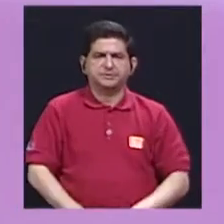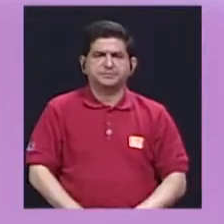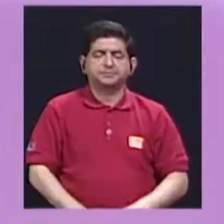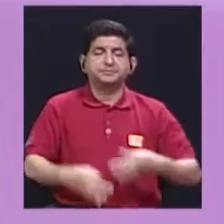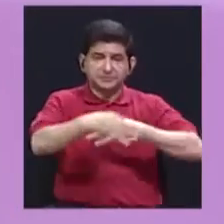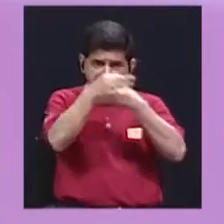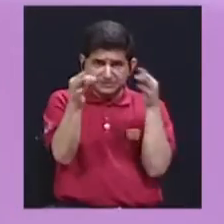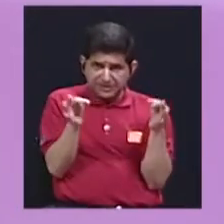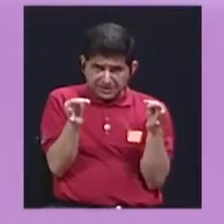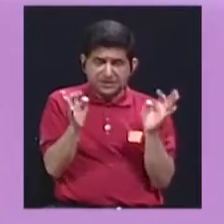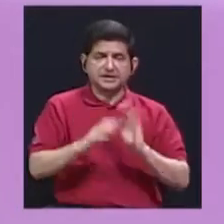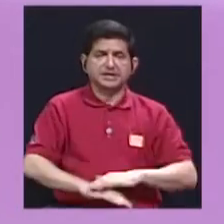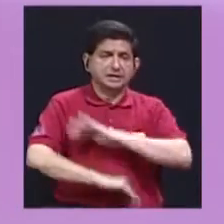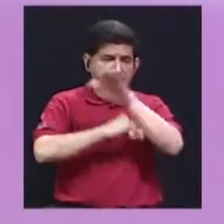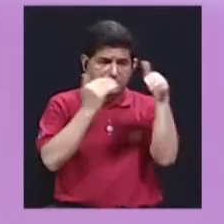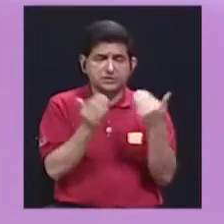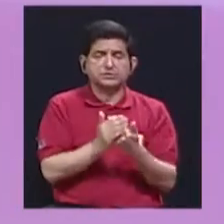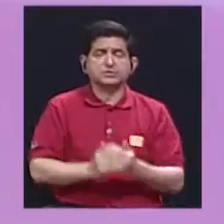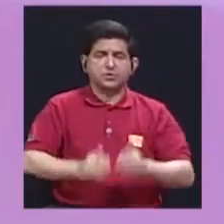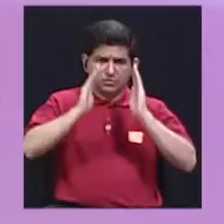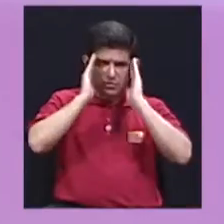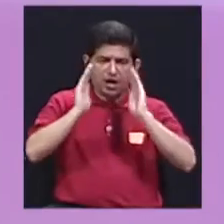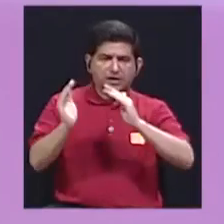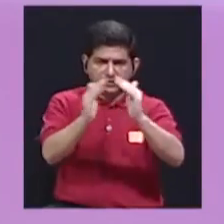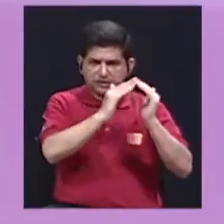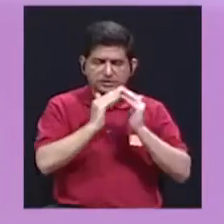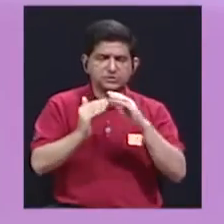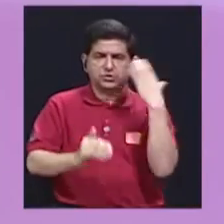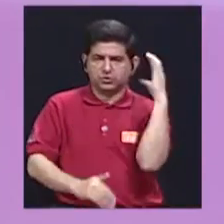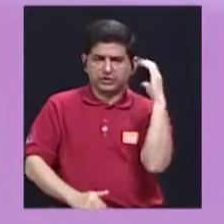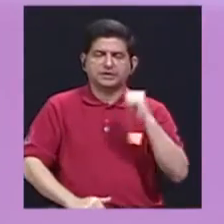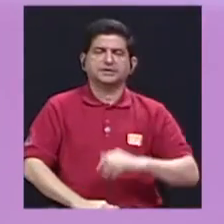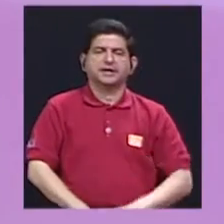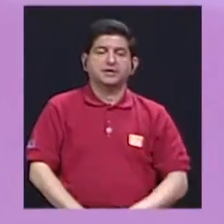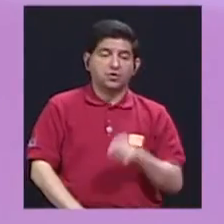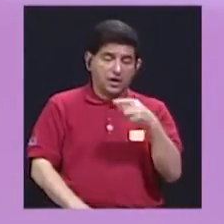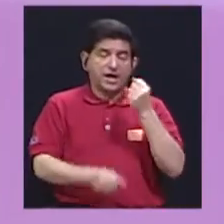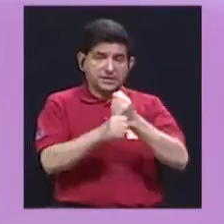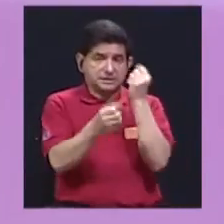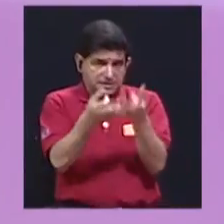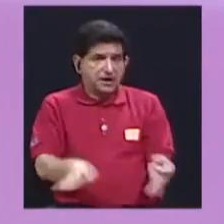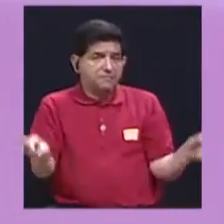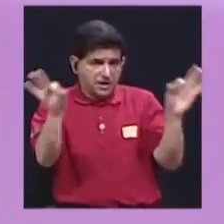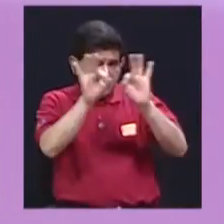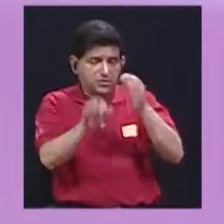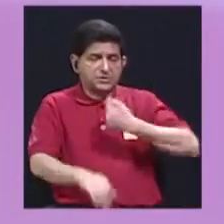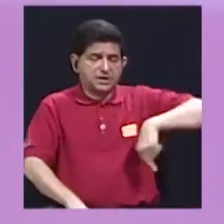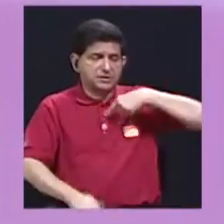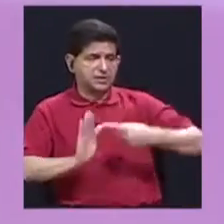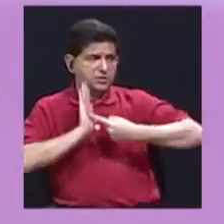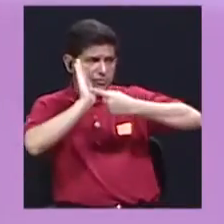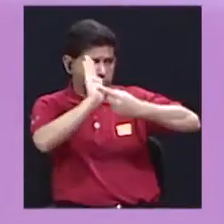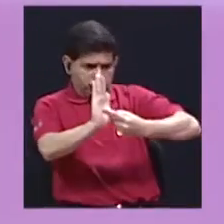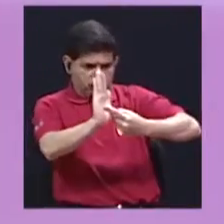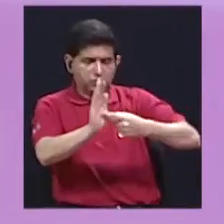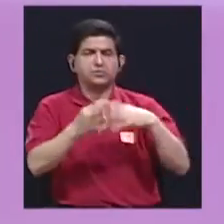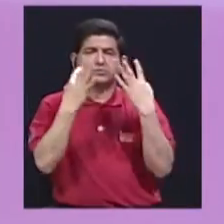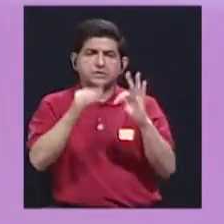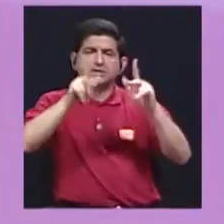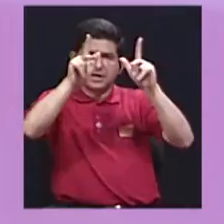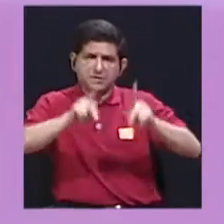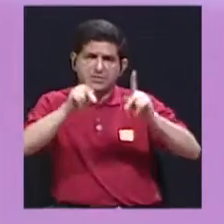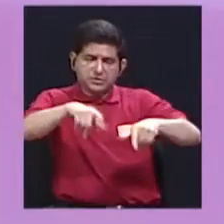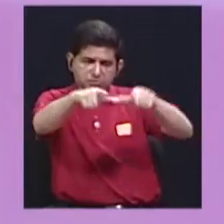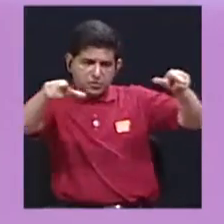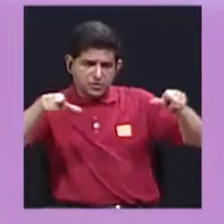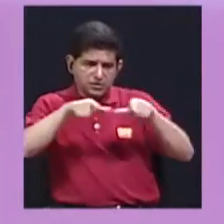taller es todo para abarcar a la población de cartago esta es la tarea fundamental darnos a conocer para que la gente